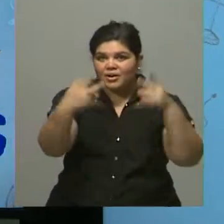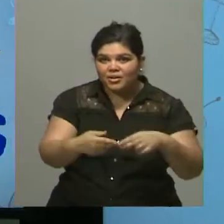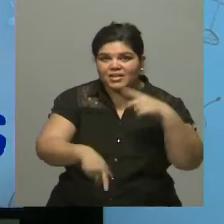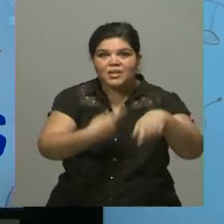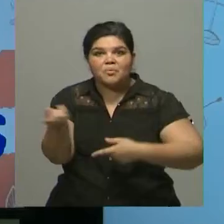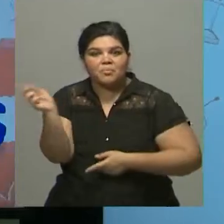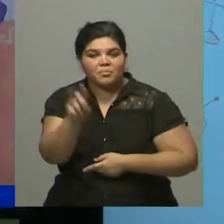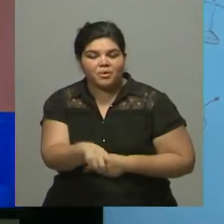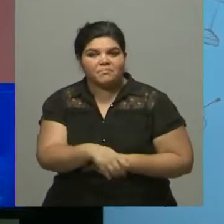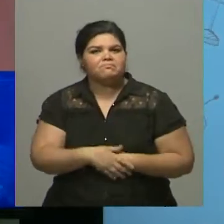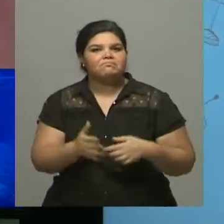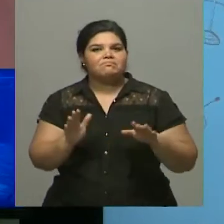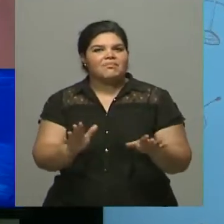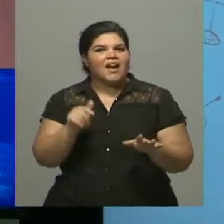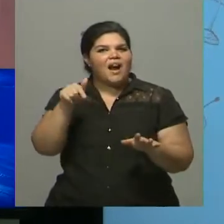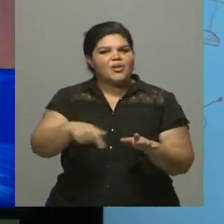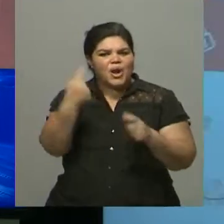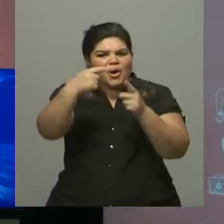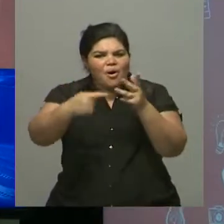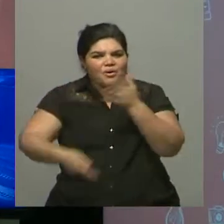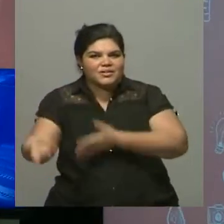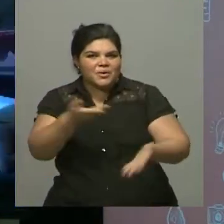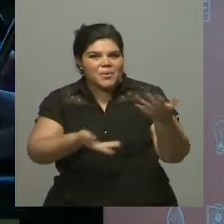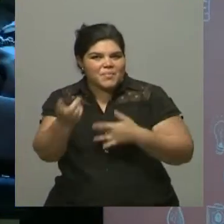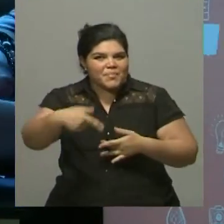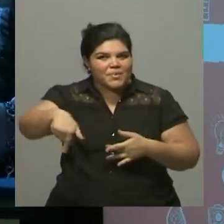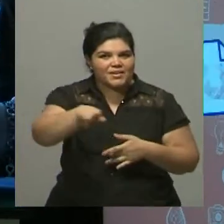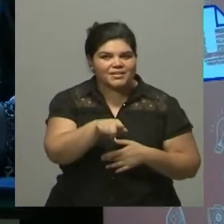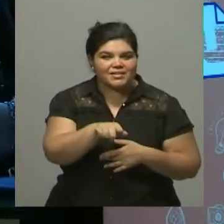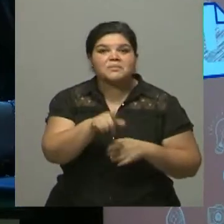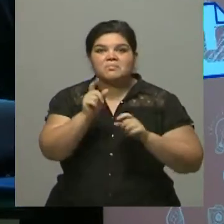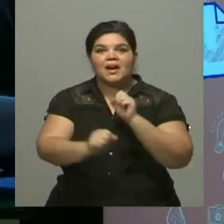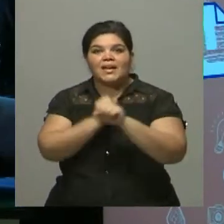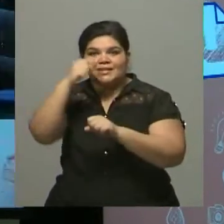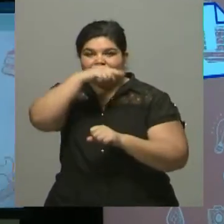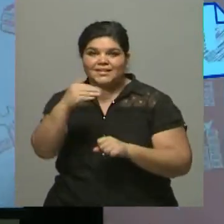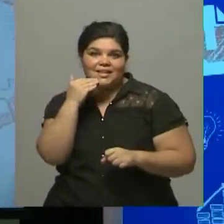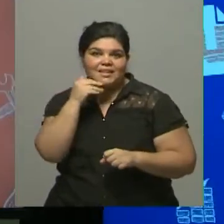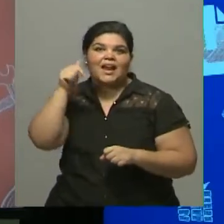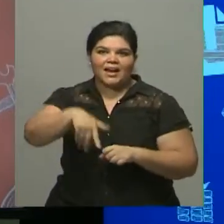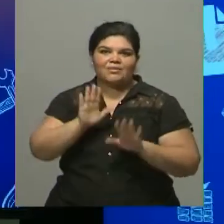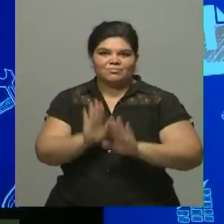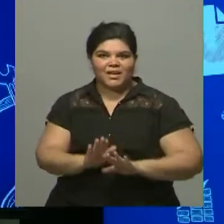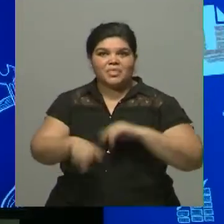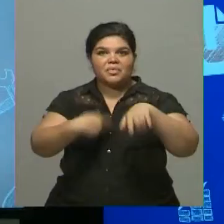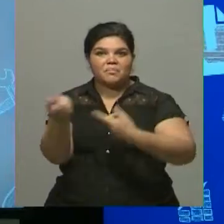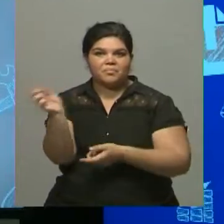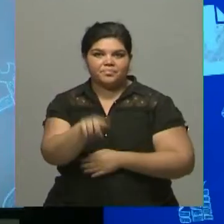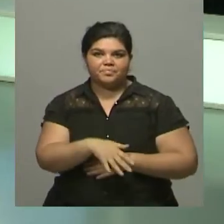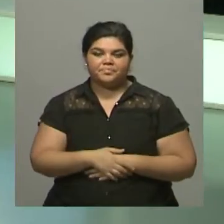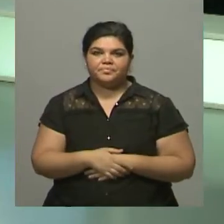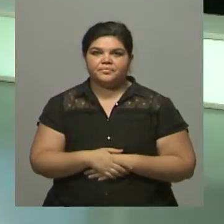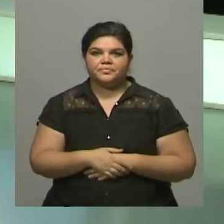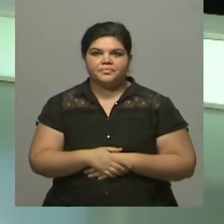volvemos porque hay un montón de cosas que queremos seguir compartiendo y por supuesto hasta las 7 estamos acá en el 30 de la TDA. Ya regresamos.